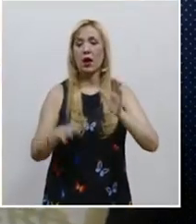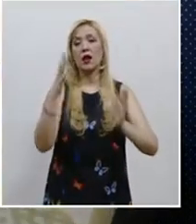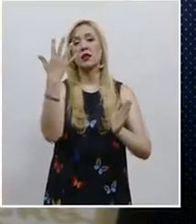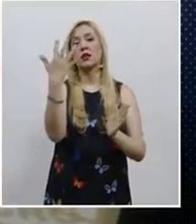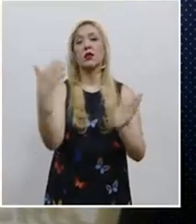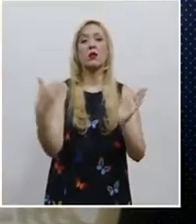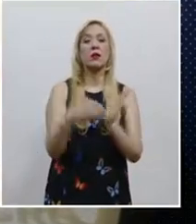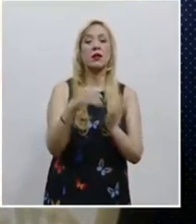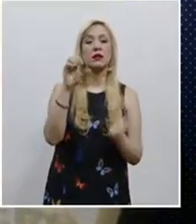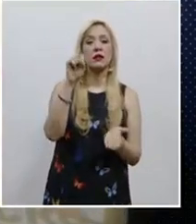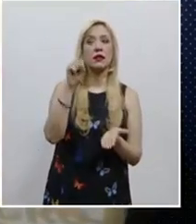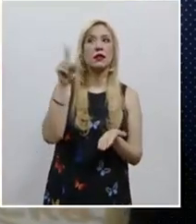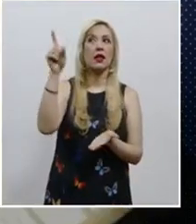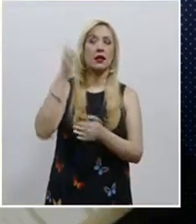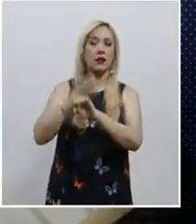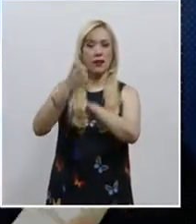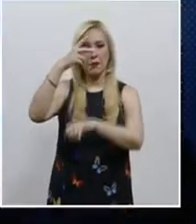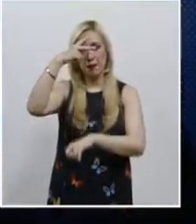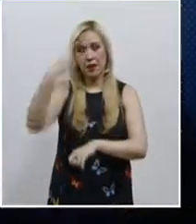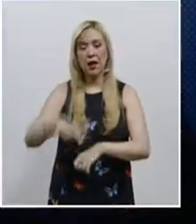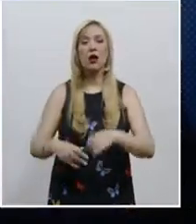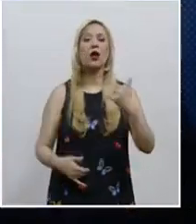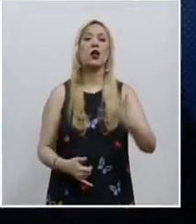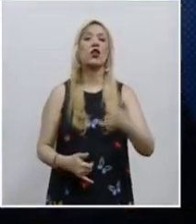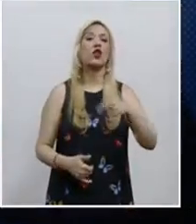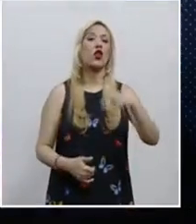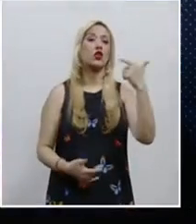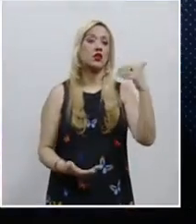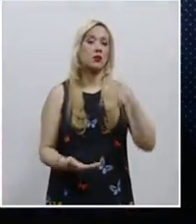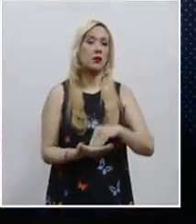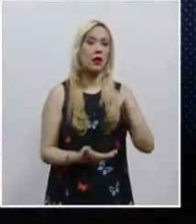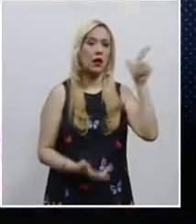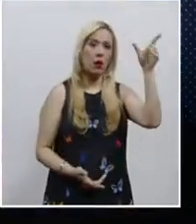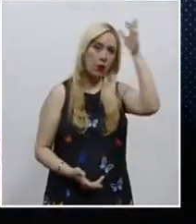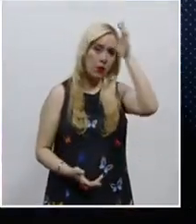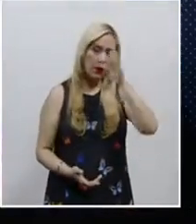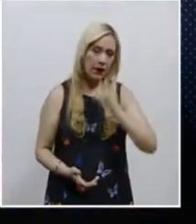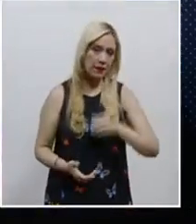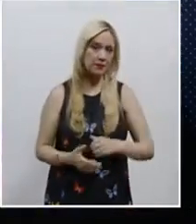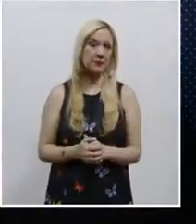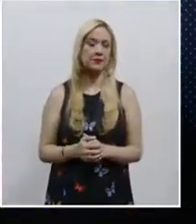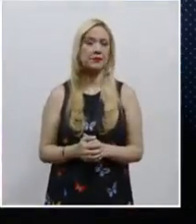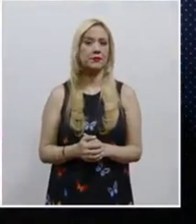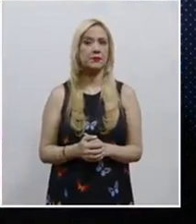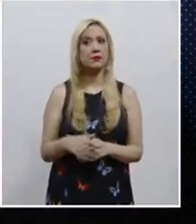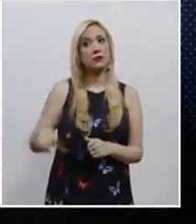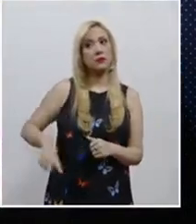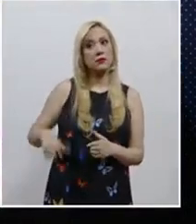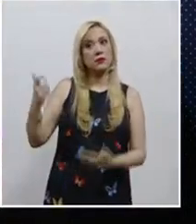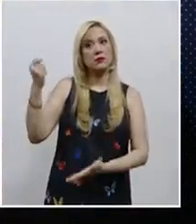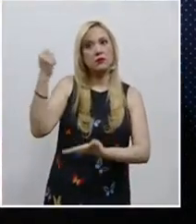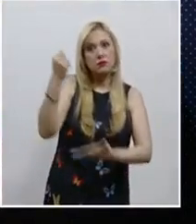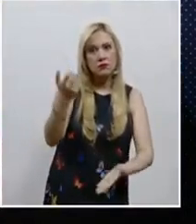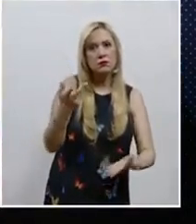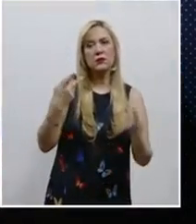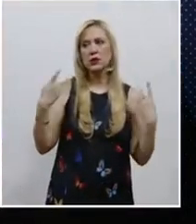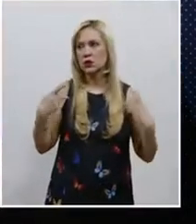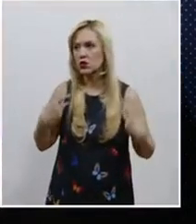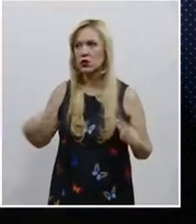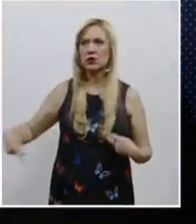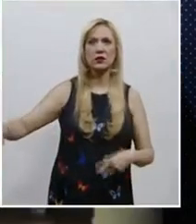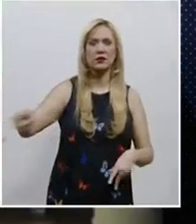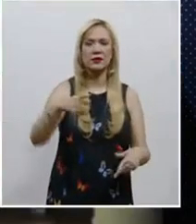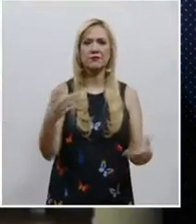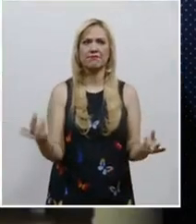harán en la entidad mexiquense y 12 en Coahuila. Con el fin de optimizar los recursos públicos y agilizar los procesos